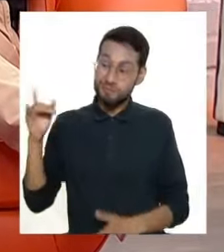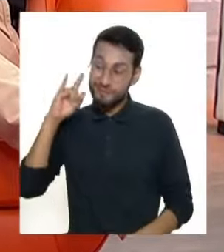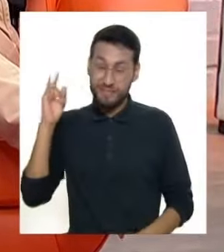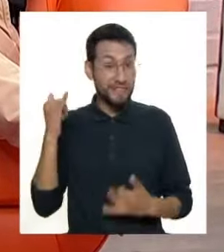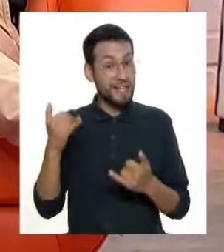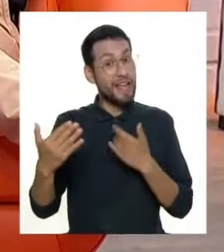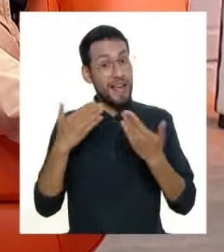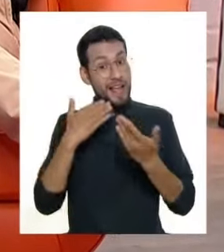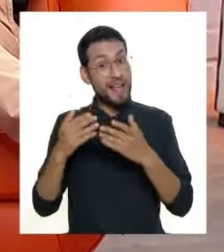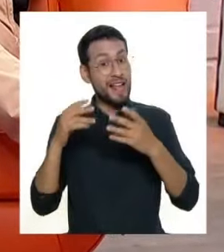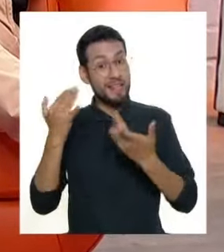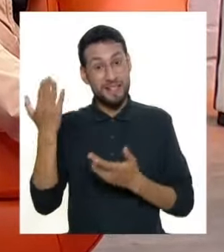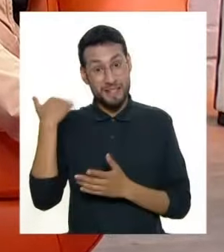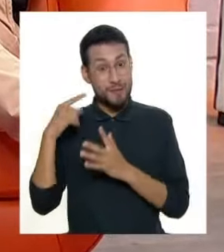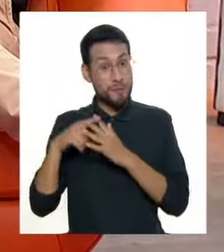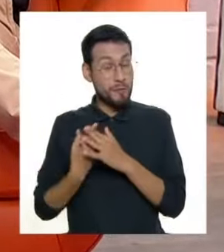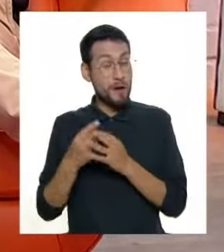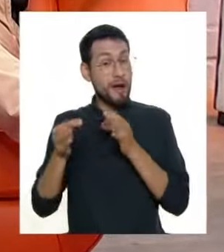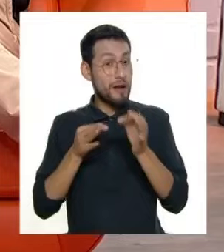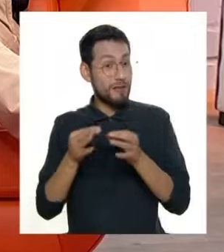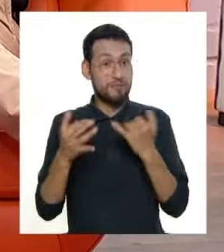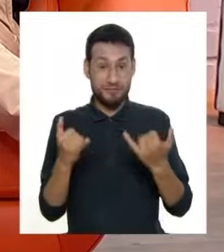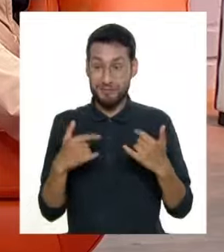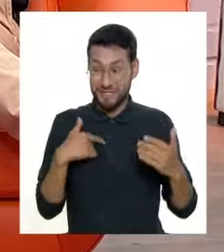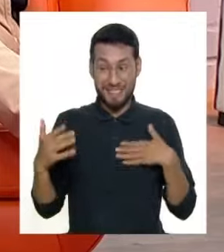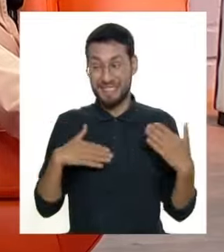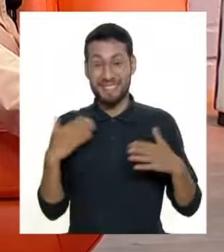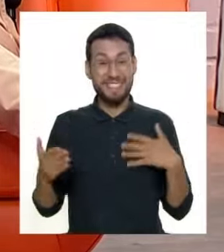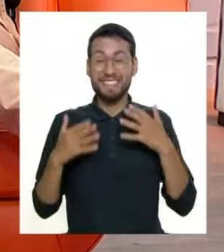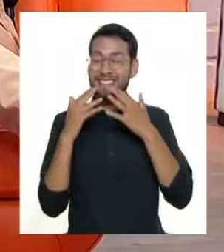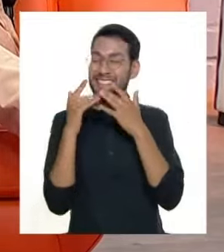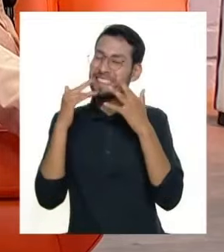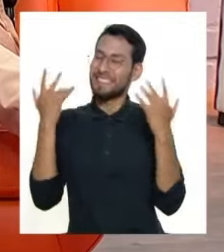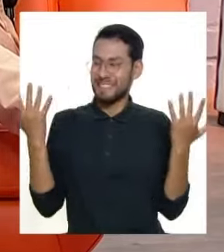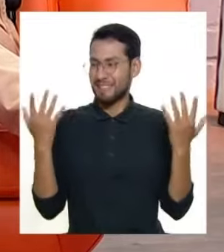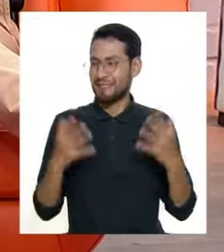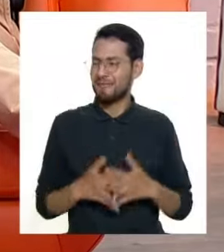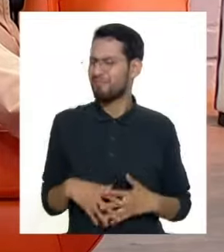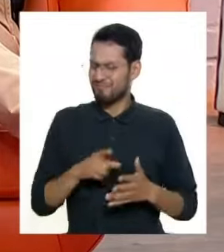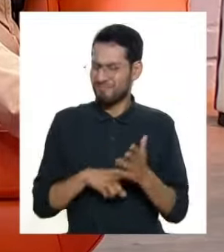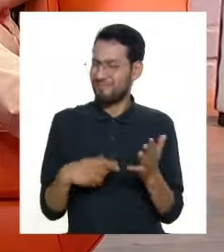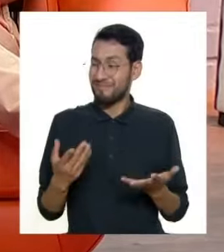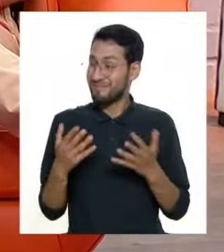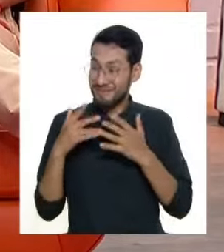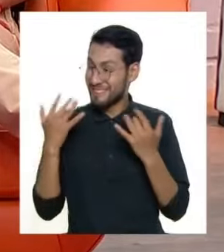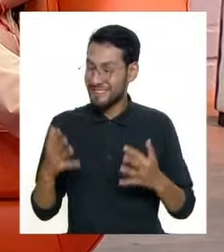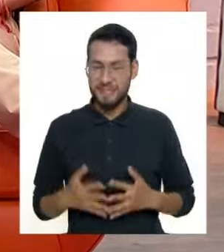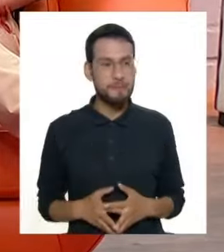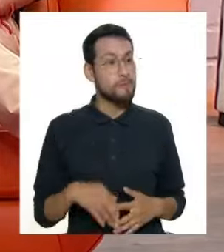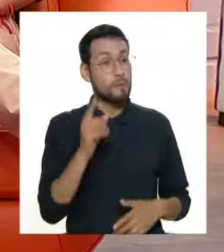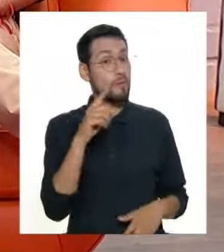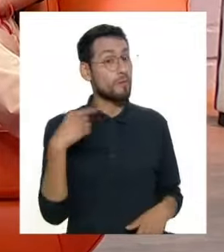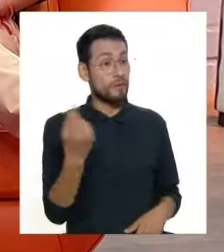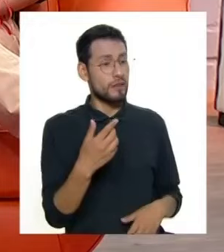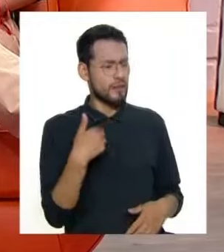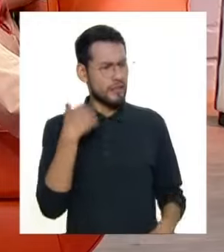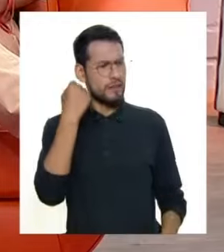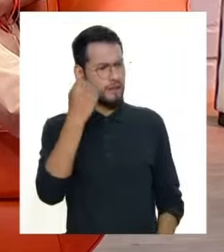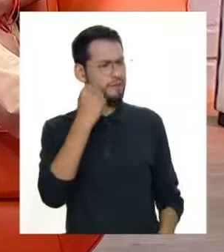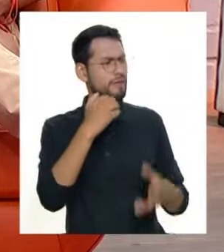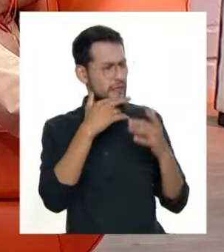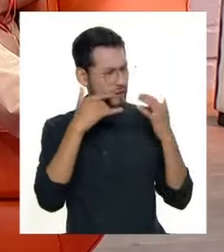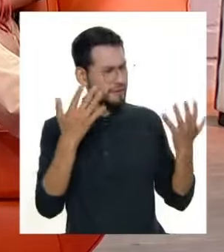Como habíamos mencionado a inicios del programa y que estamos tan felices, la felicidad, ¿qué es, mi querida Uchi? Todos tenemos derecho a